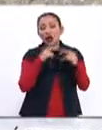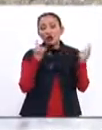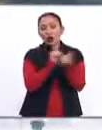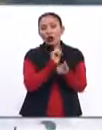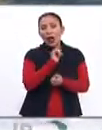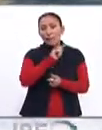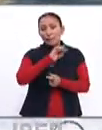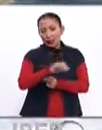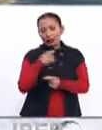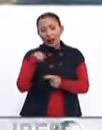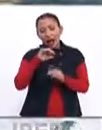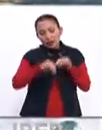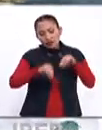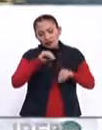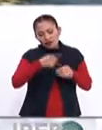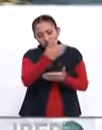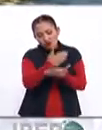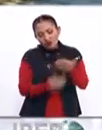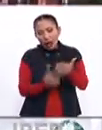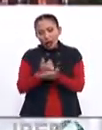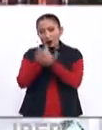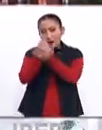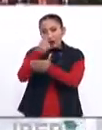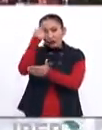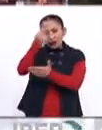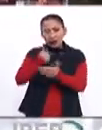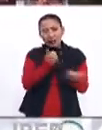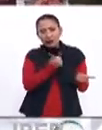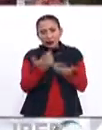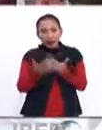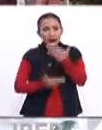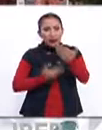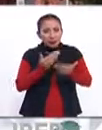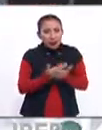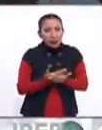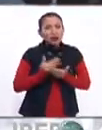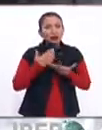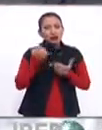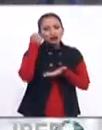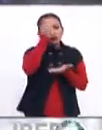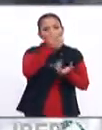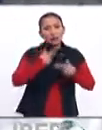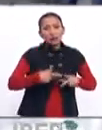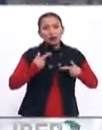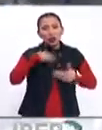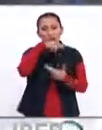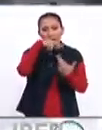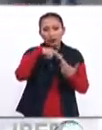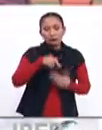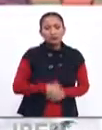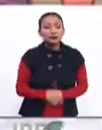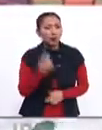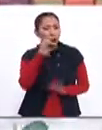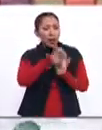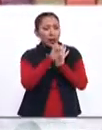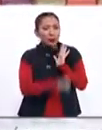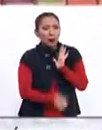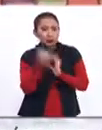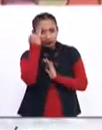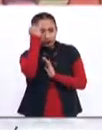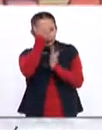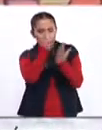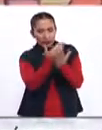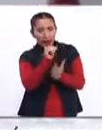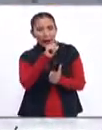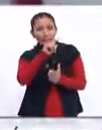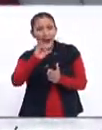de la APEC, se ha dado forma a medidas que facilitan el tránsito de bienes, servicios, inversiones y personas en la región. Un ejemplo es la iniciativa